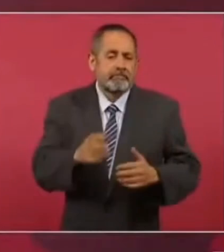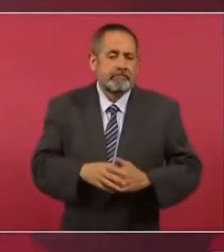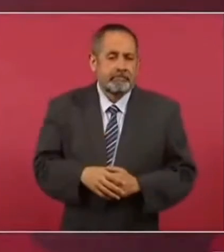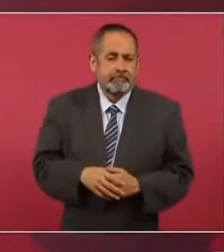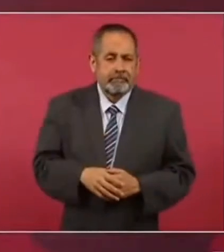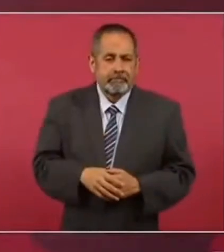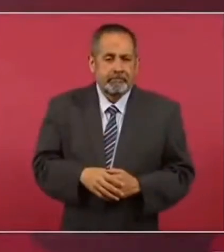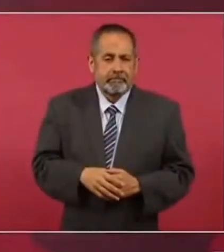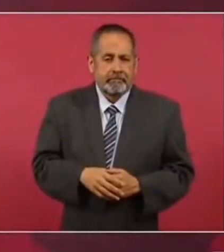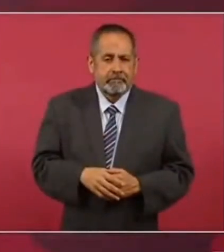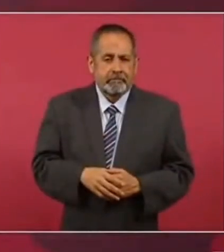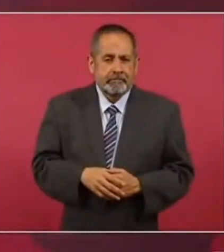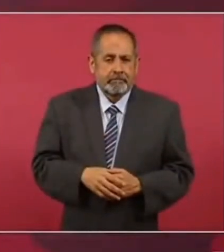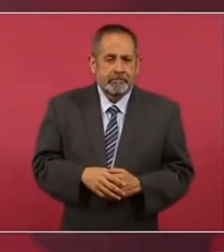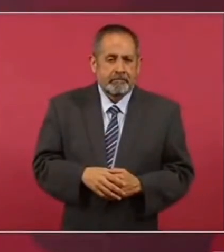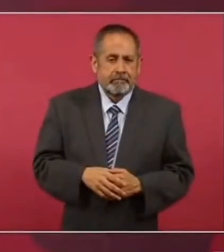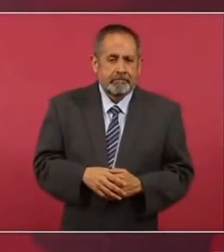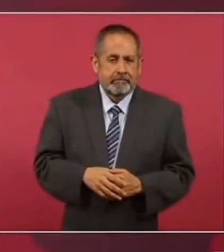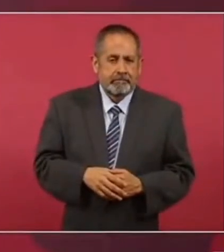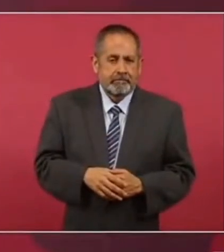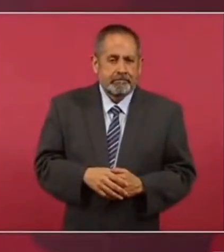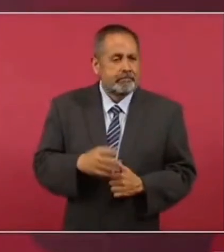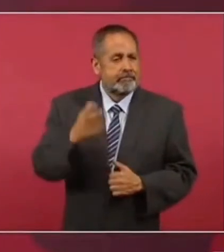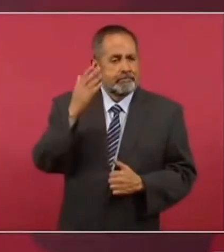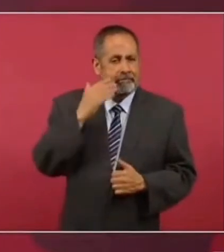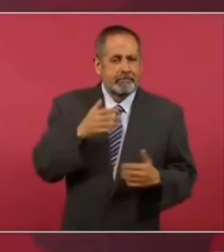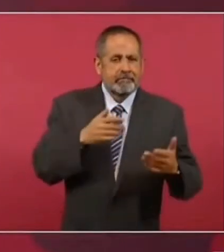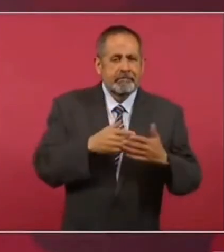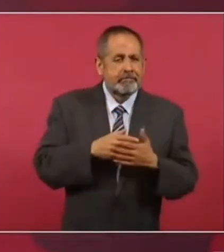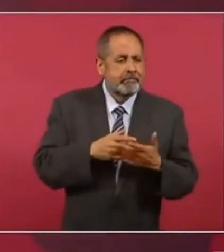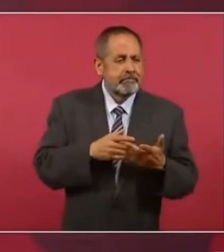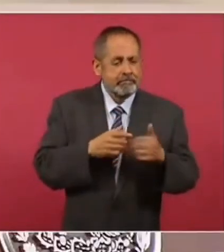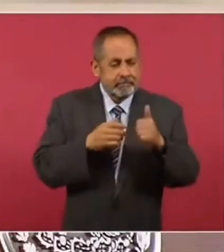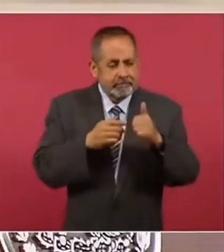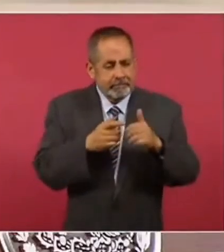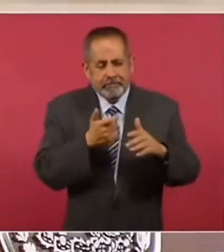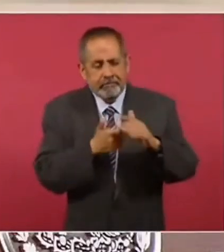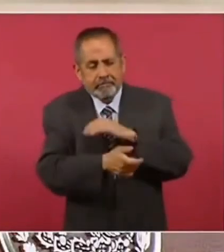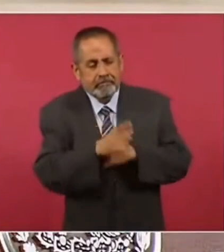con recibirlos, ni siquiera maicearlos.